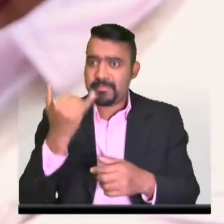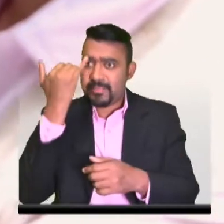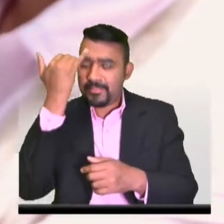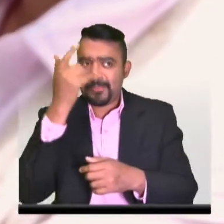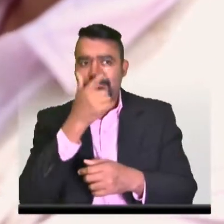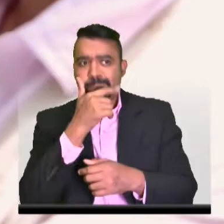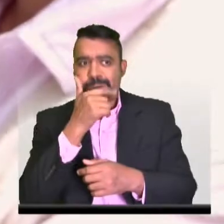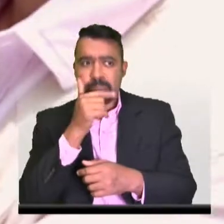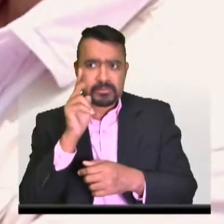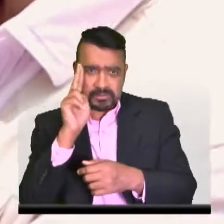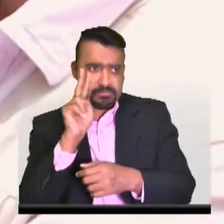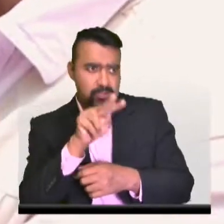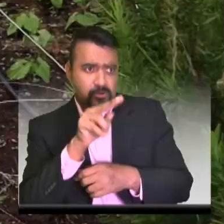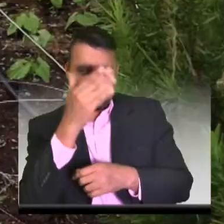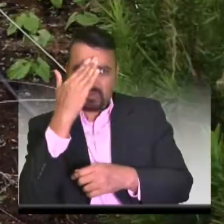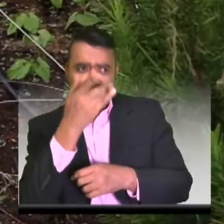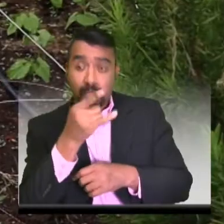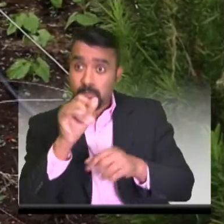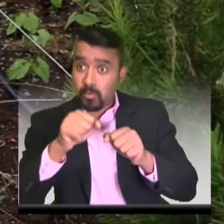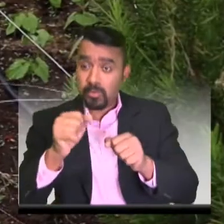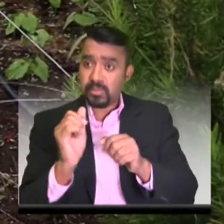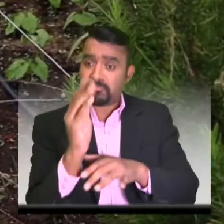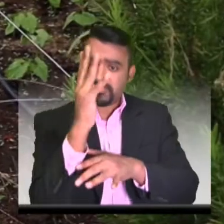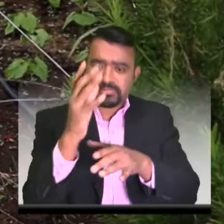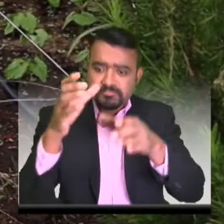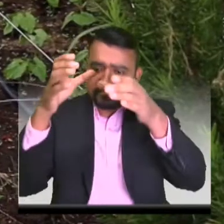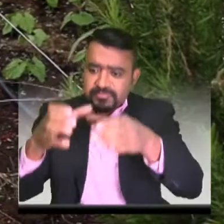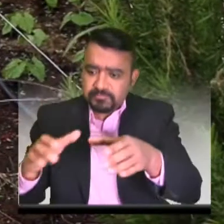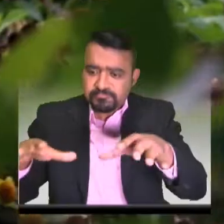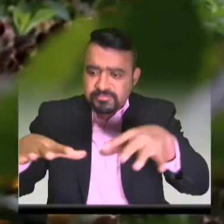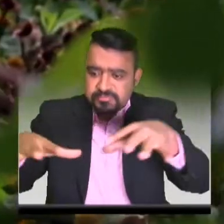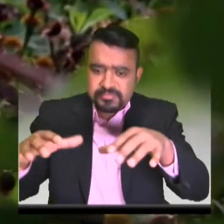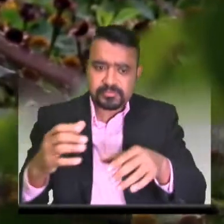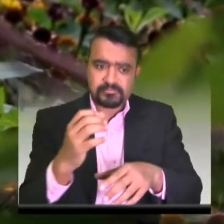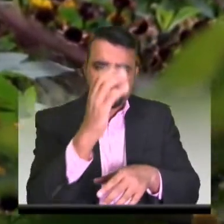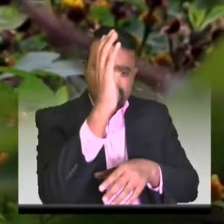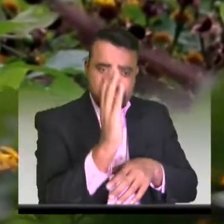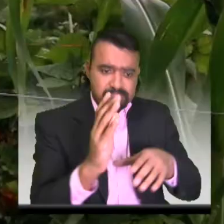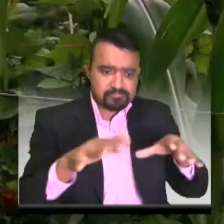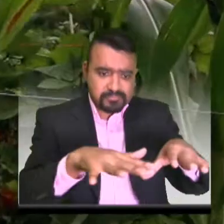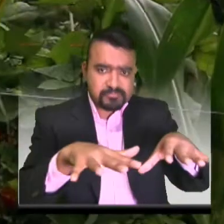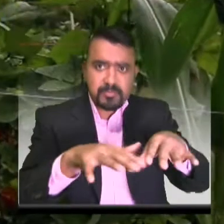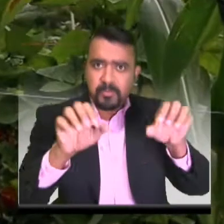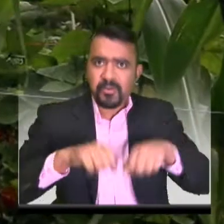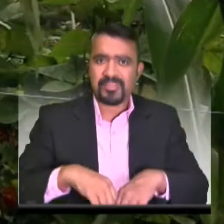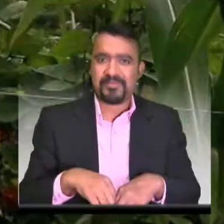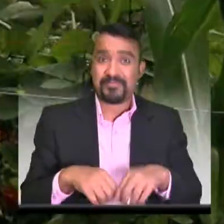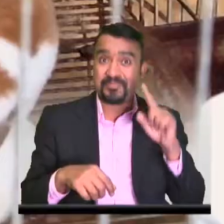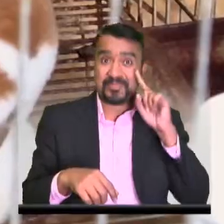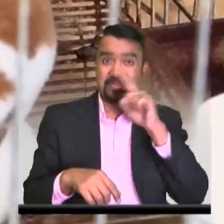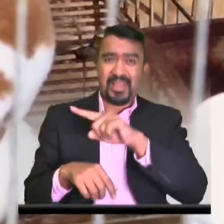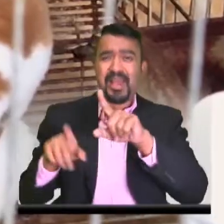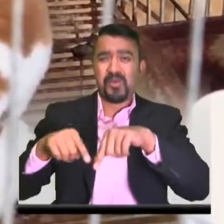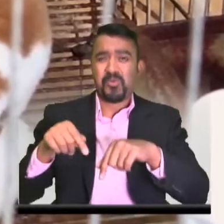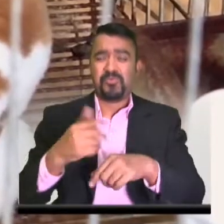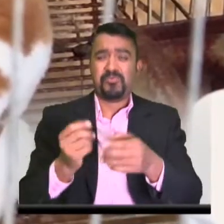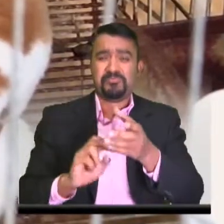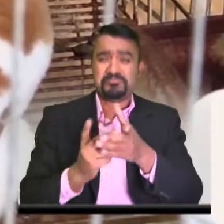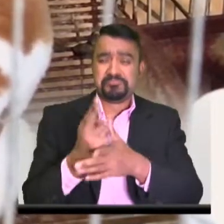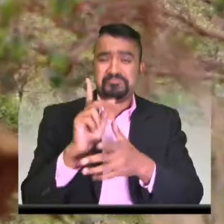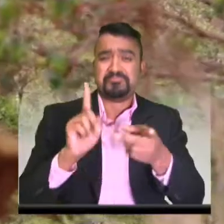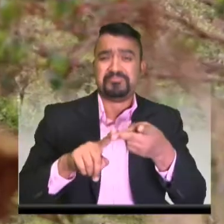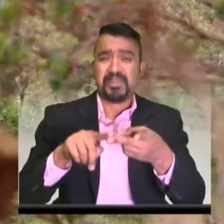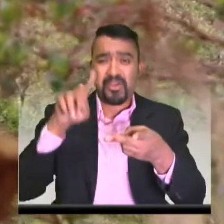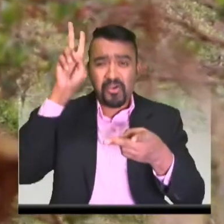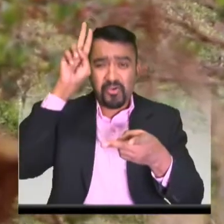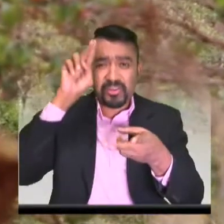son las especies potenciales para sembrar en cada municipio. En la finca La Valeria conviven frutales, hortalizas, conejos, vacas y abejas en